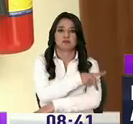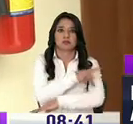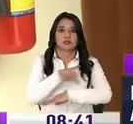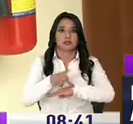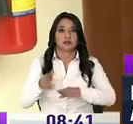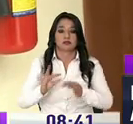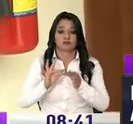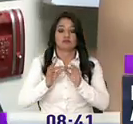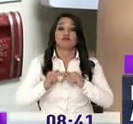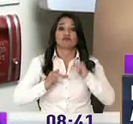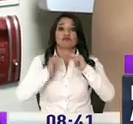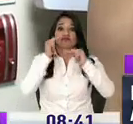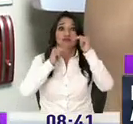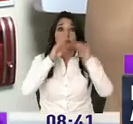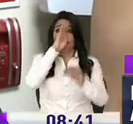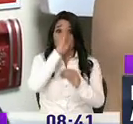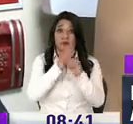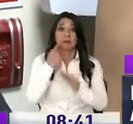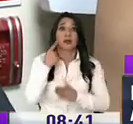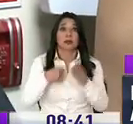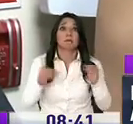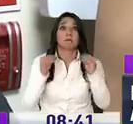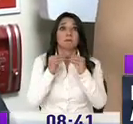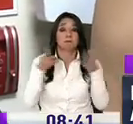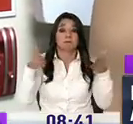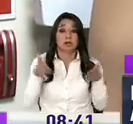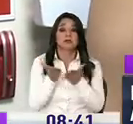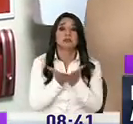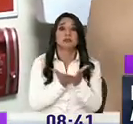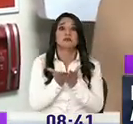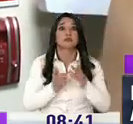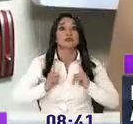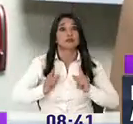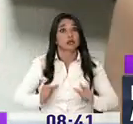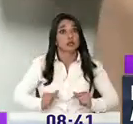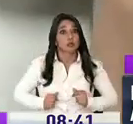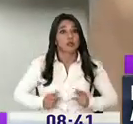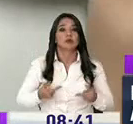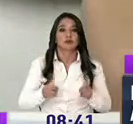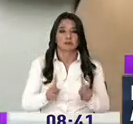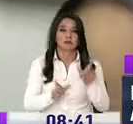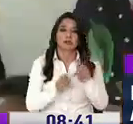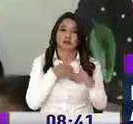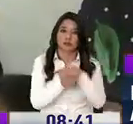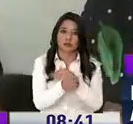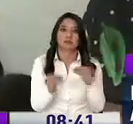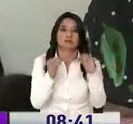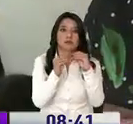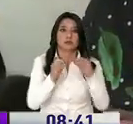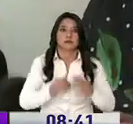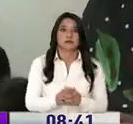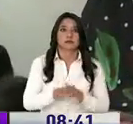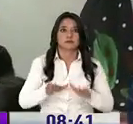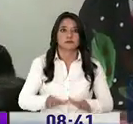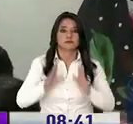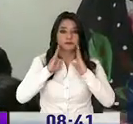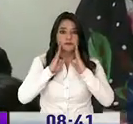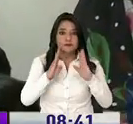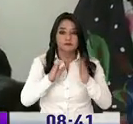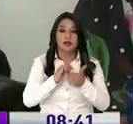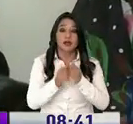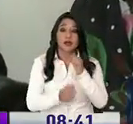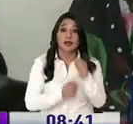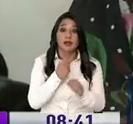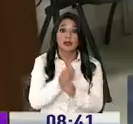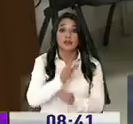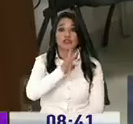fue construida con el objetivo de ampliar la cobertura de servicios médicos y con ello el número de pacientes. Nosotros atendemos anualmente a